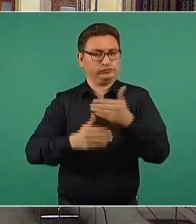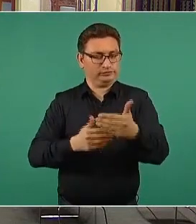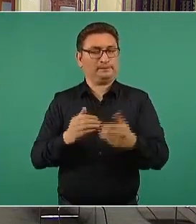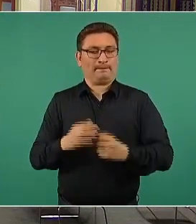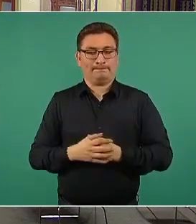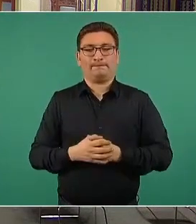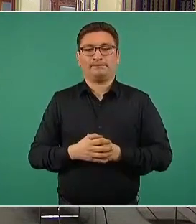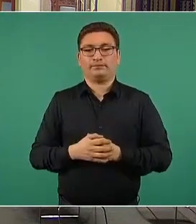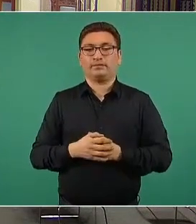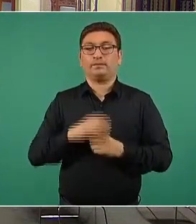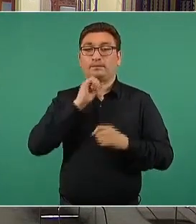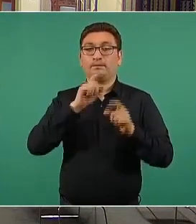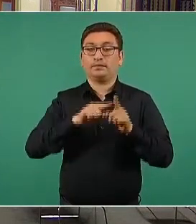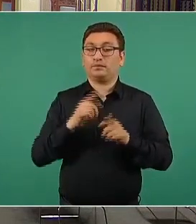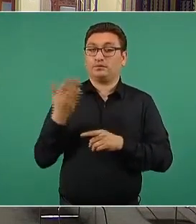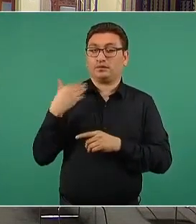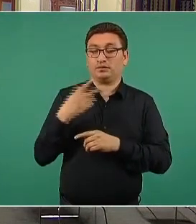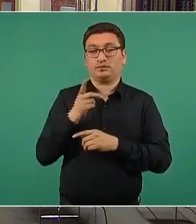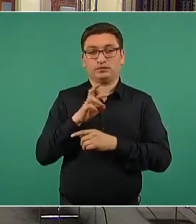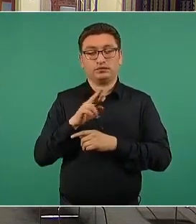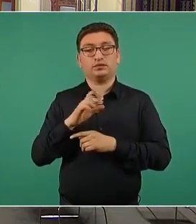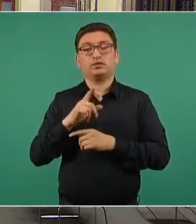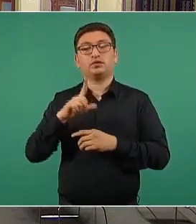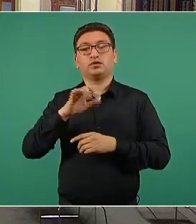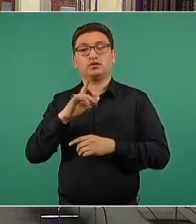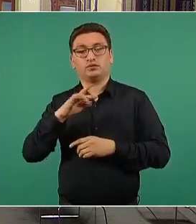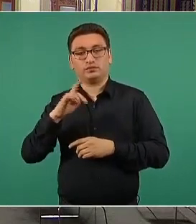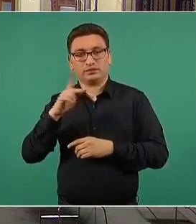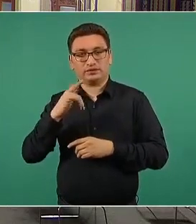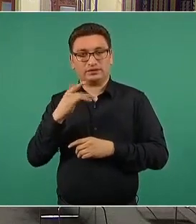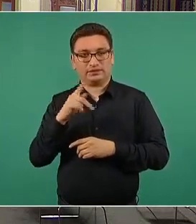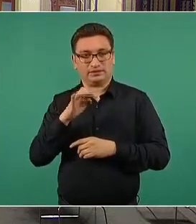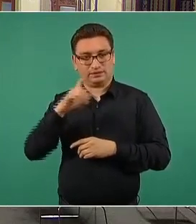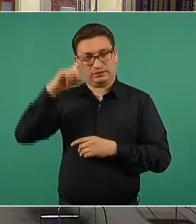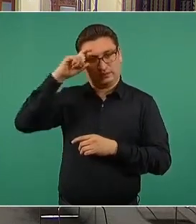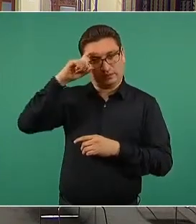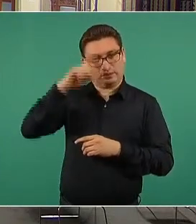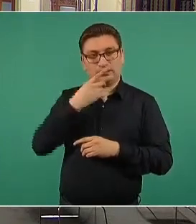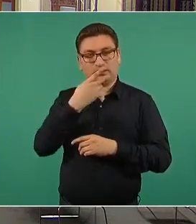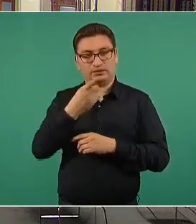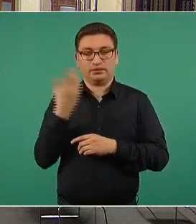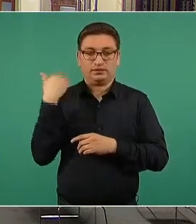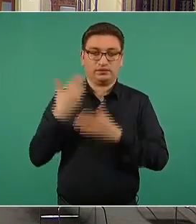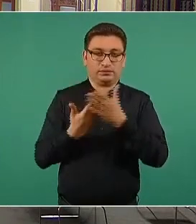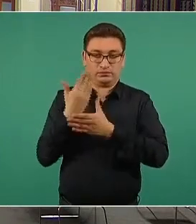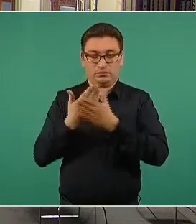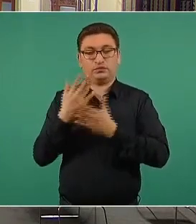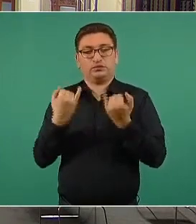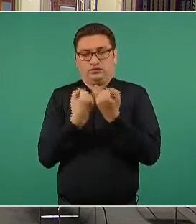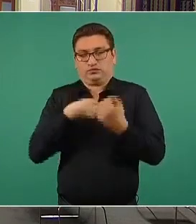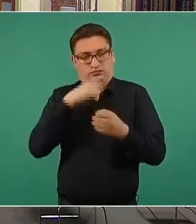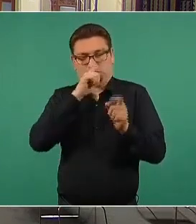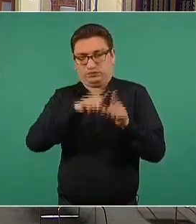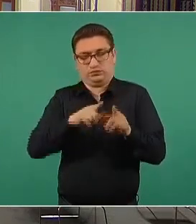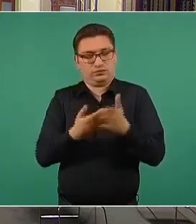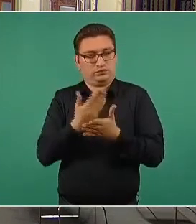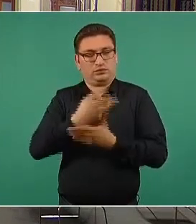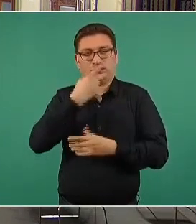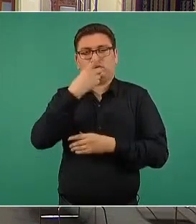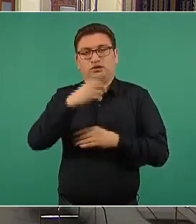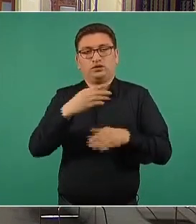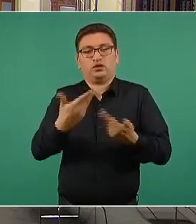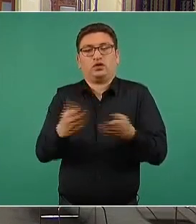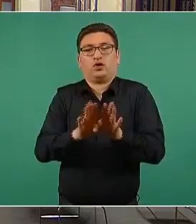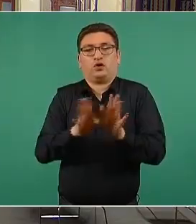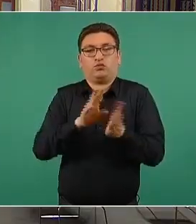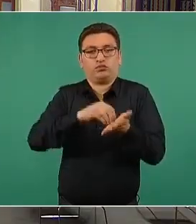que adelantó también el doctor López-Gatell en la mañana y yo mismo también en la mañana sobre el inicio del